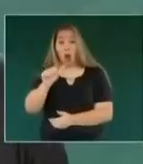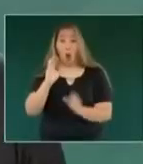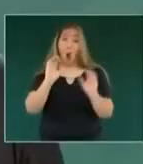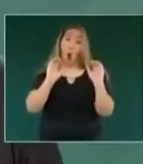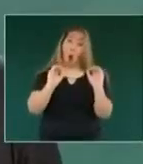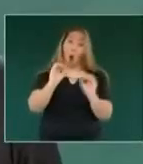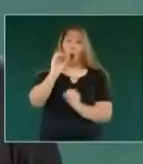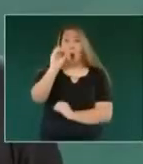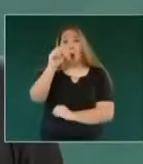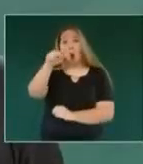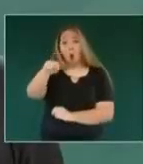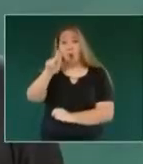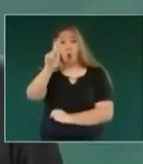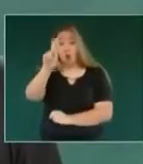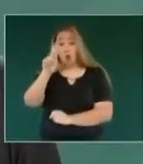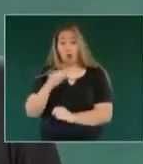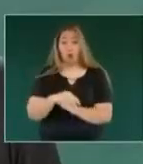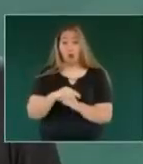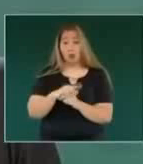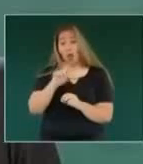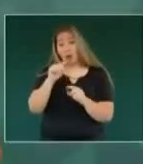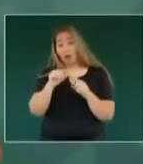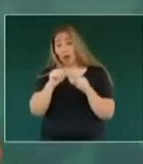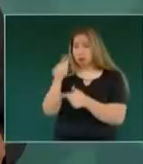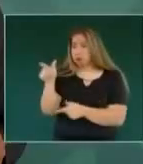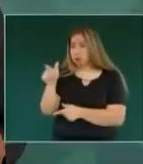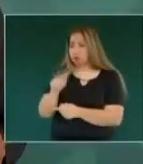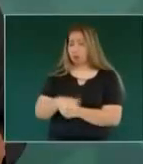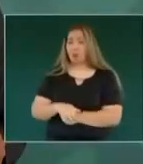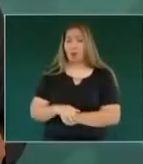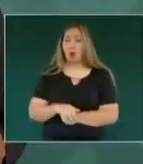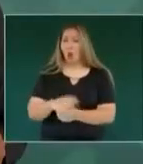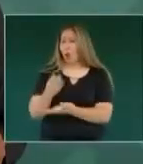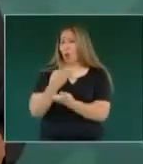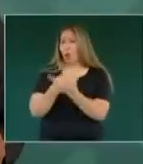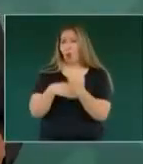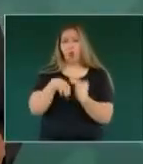feminicidios sin resolver, el desempleo, la caída de la economía.